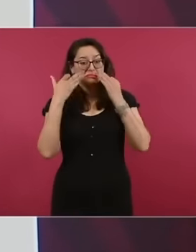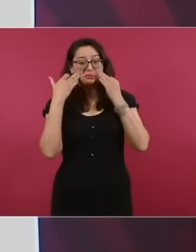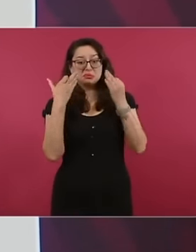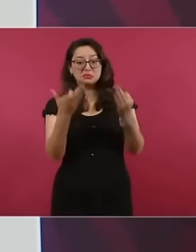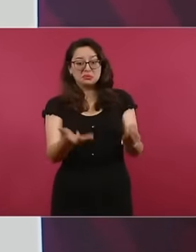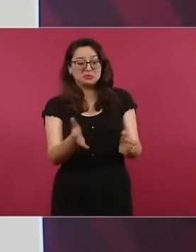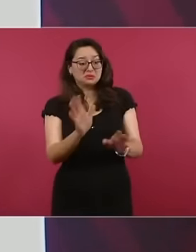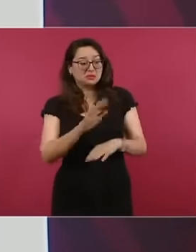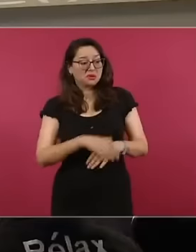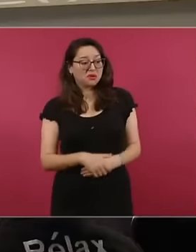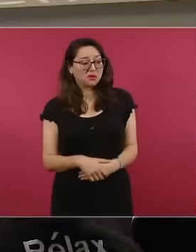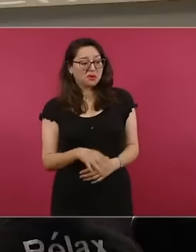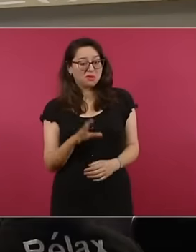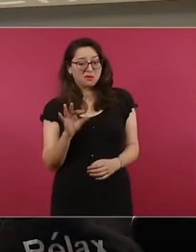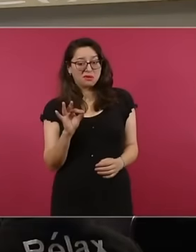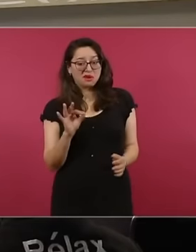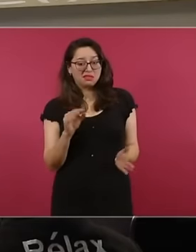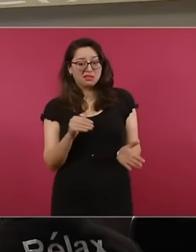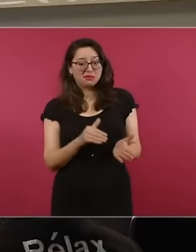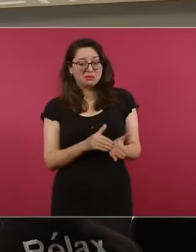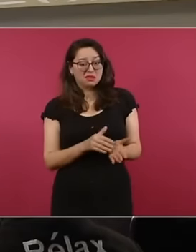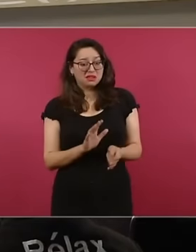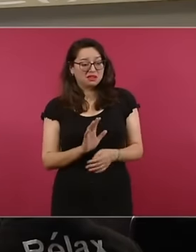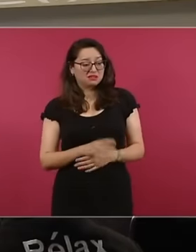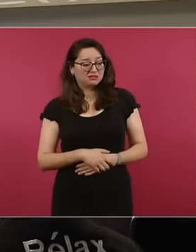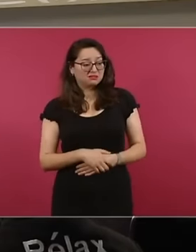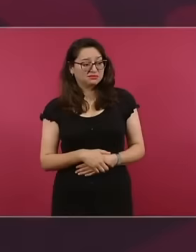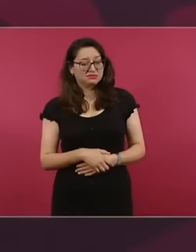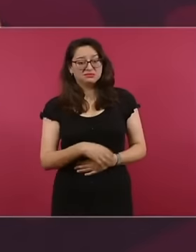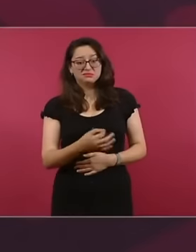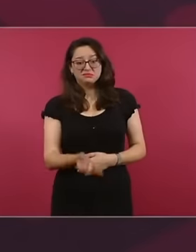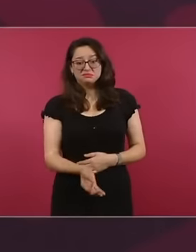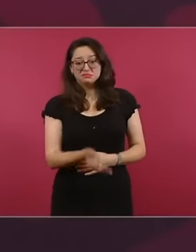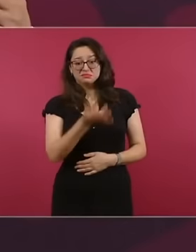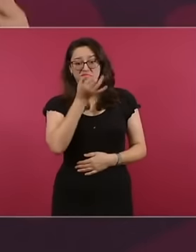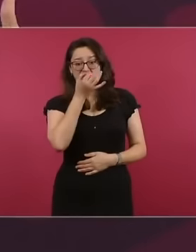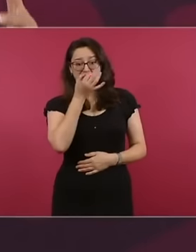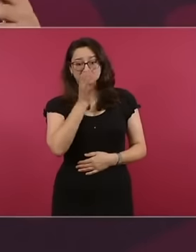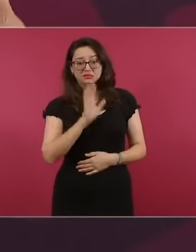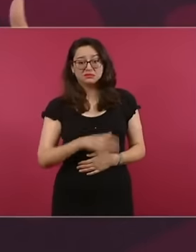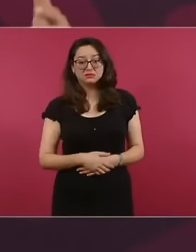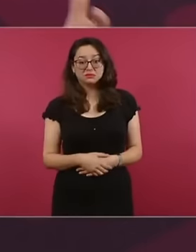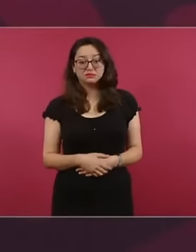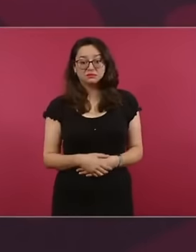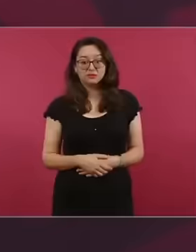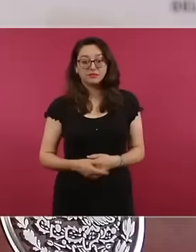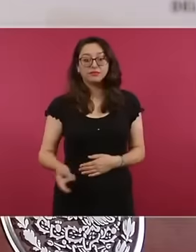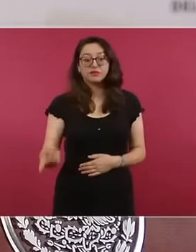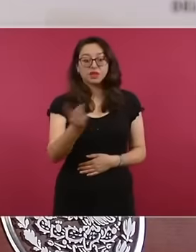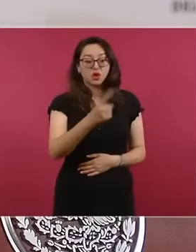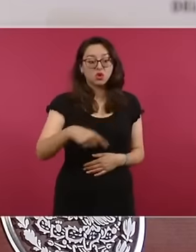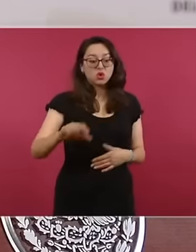¿A qué se dedicaron? Obtuvieron las concesiones y se dedicaron a especular